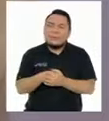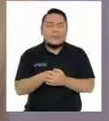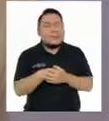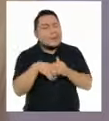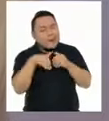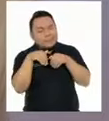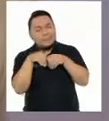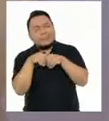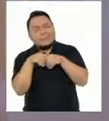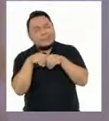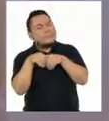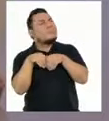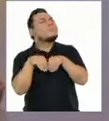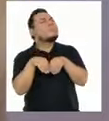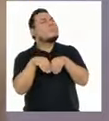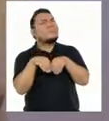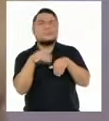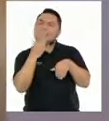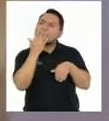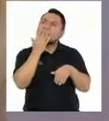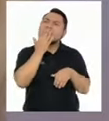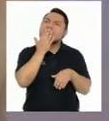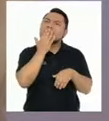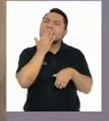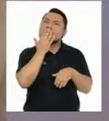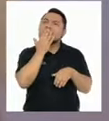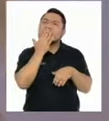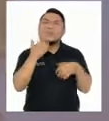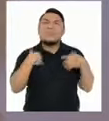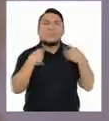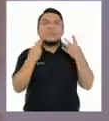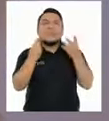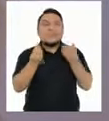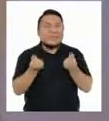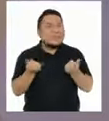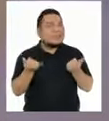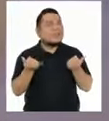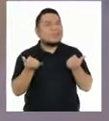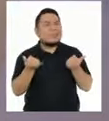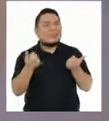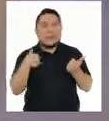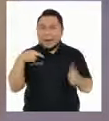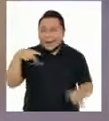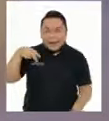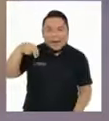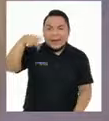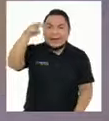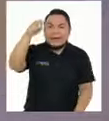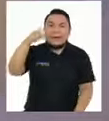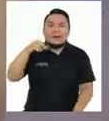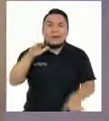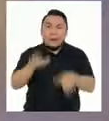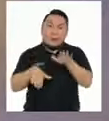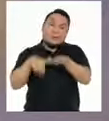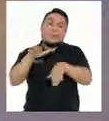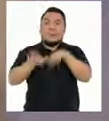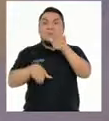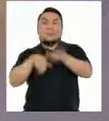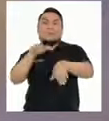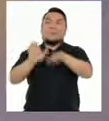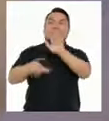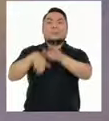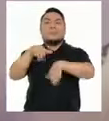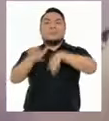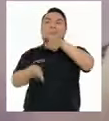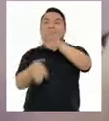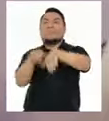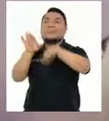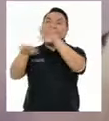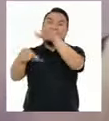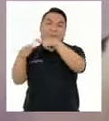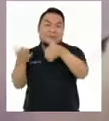Pues, muy rápido, sin tener que parar en cada escalón.